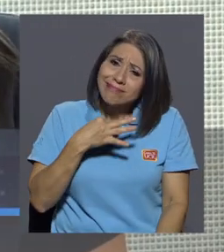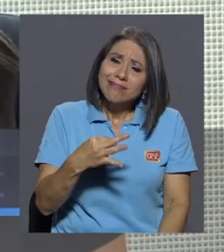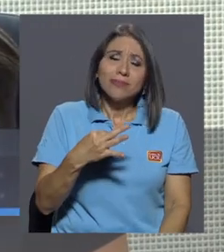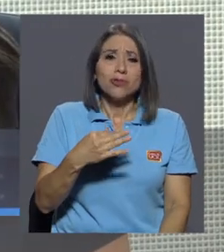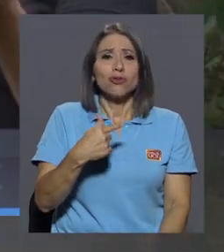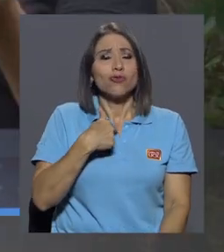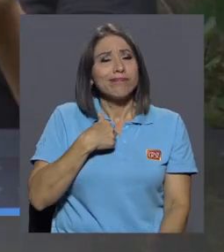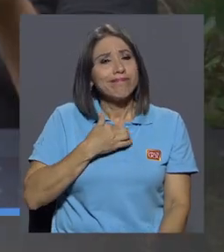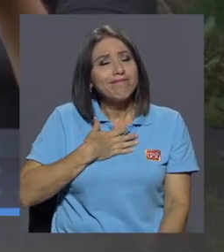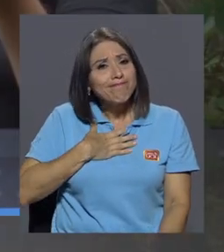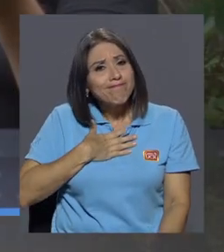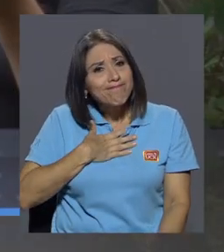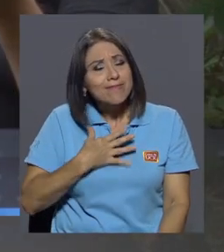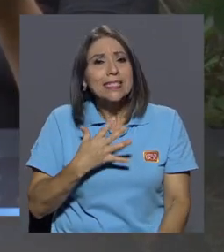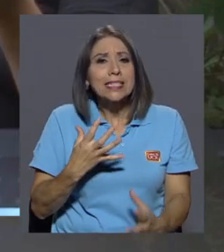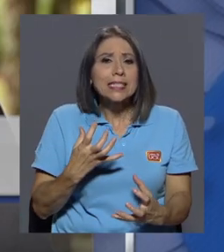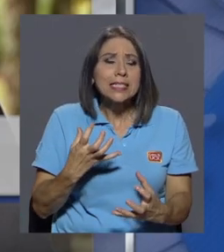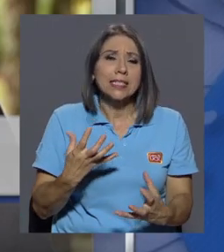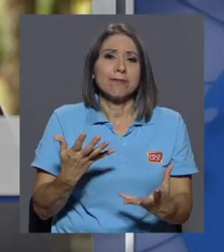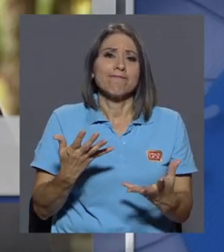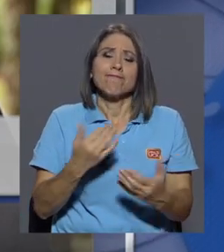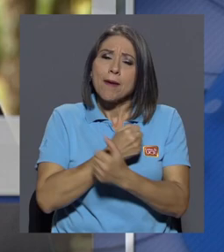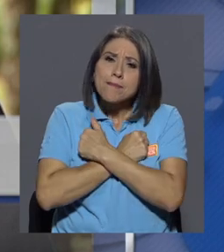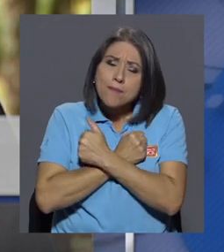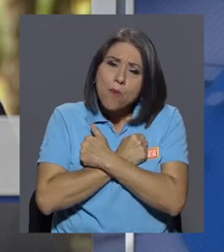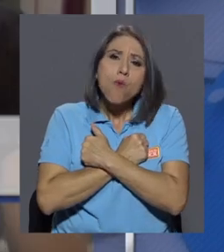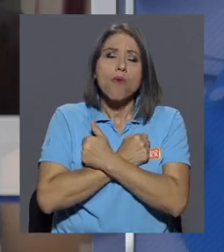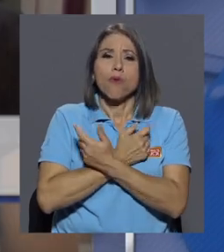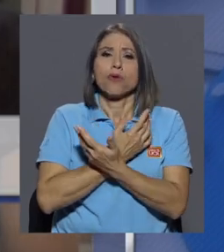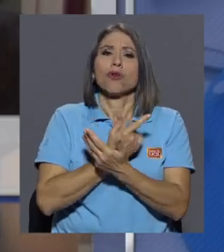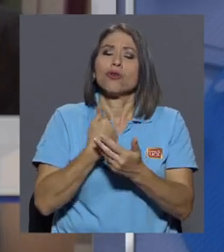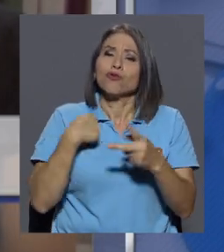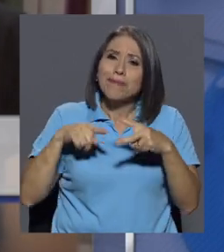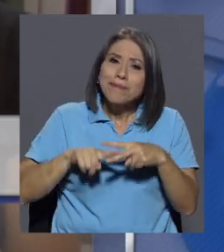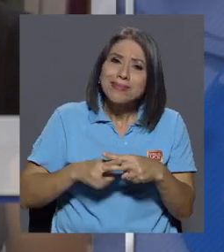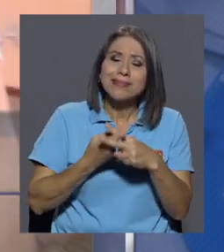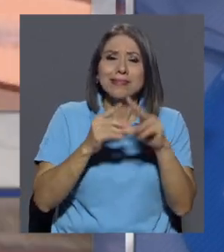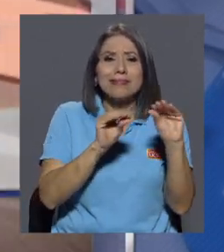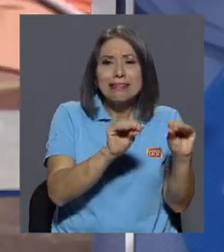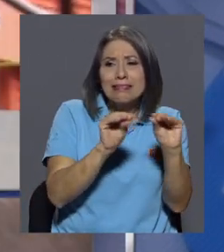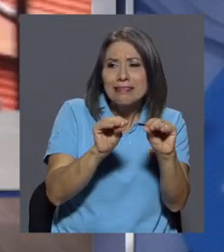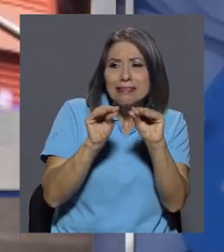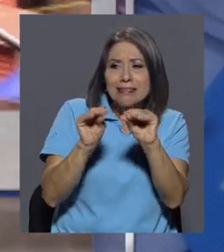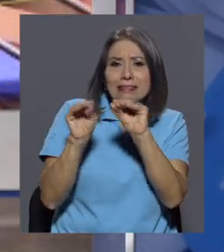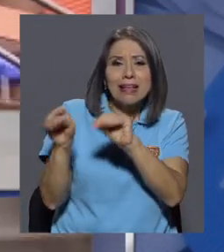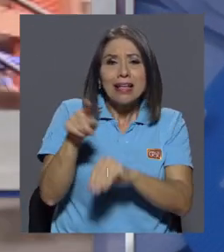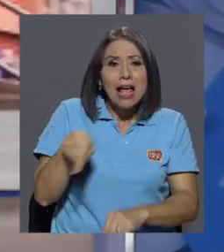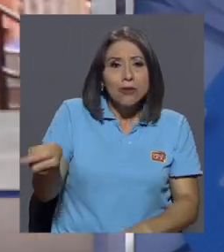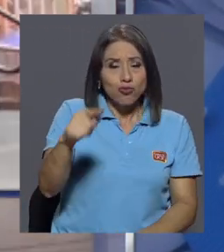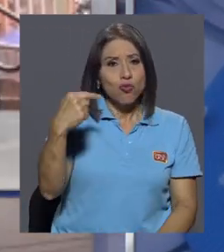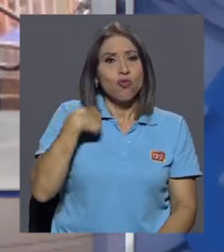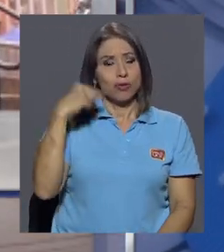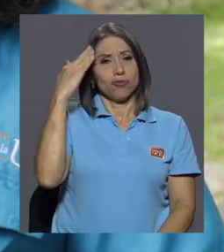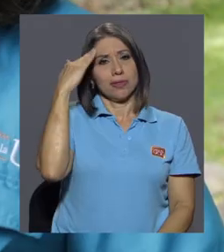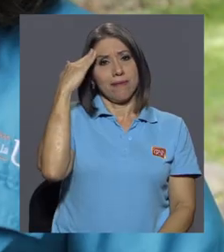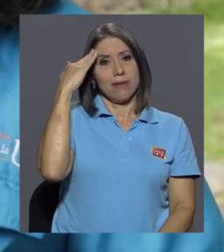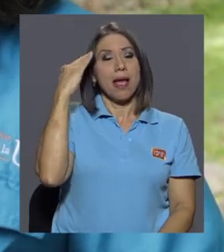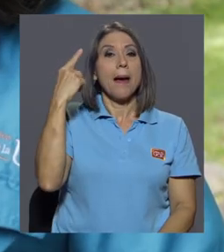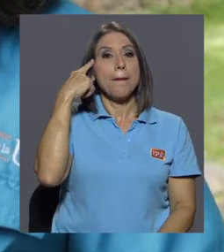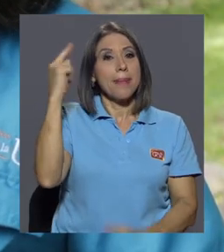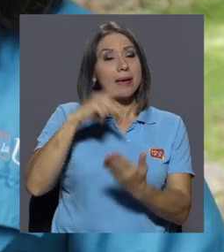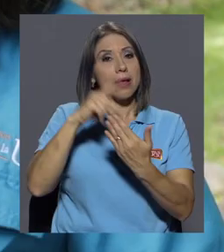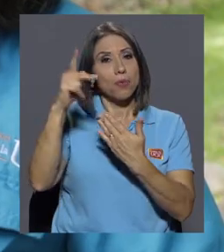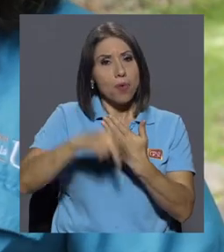toda ganas y amor empecé a enseñarles todo lo que yo sabía para que el